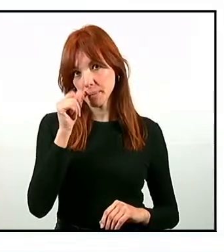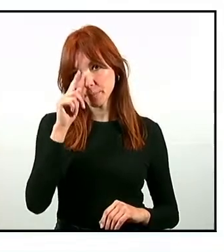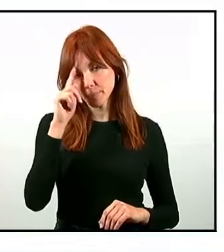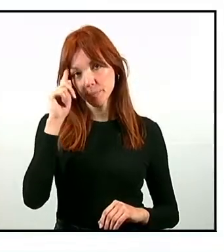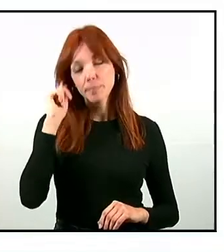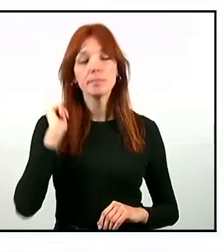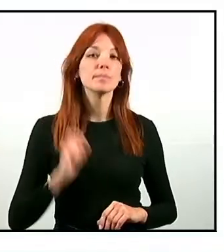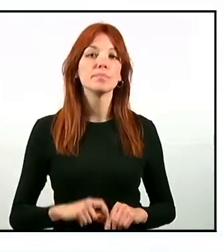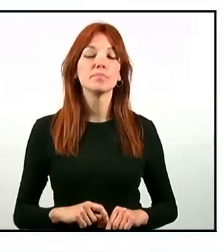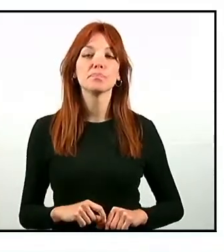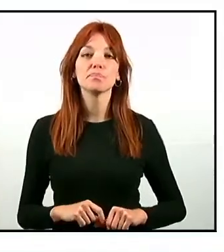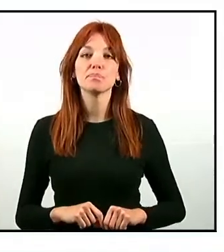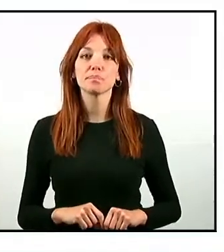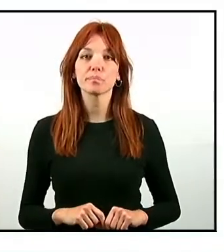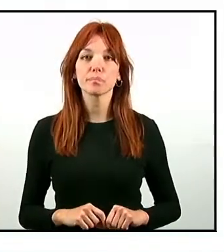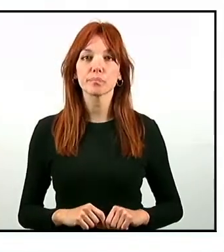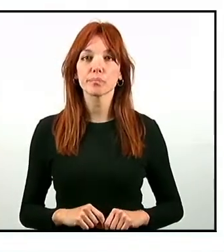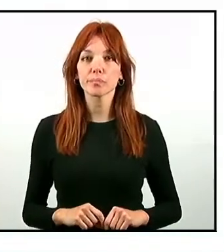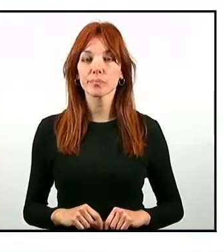¿Estáis?